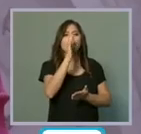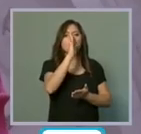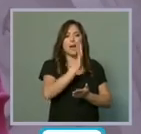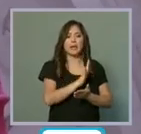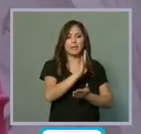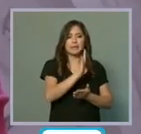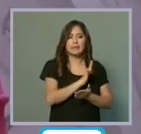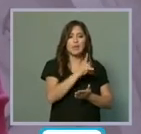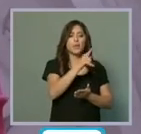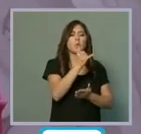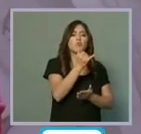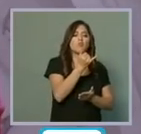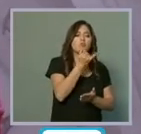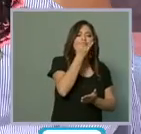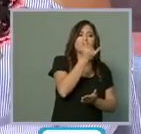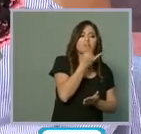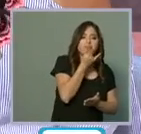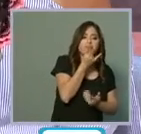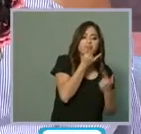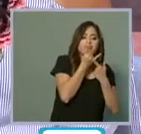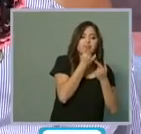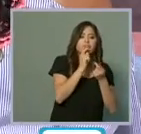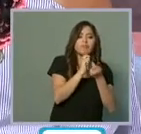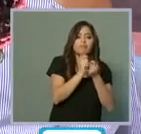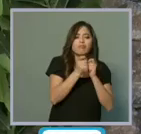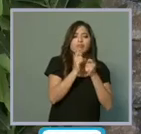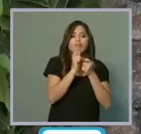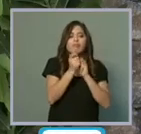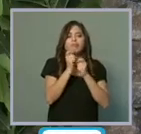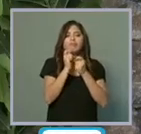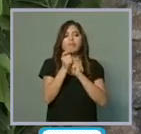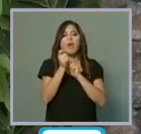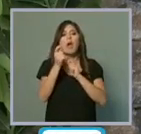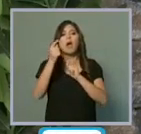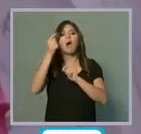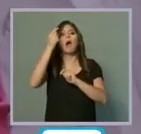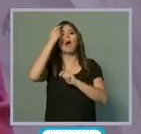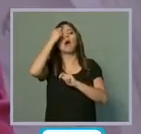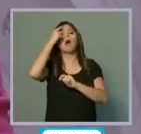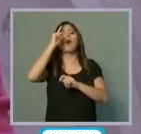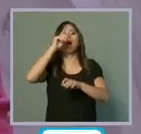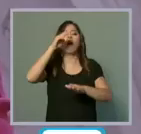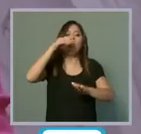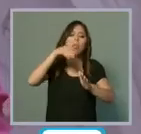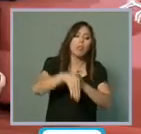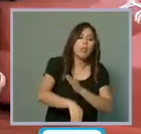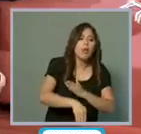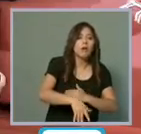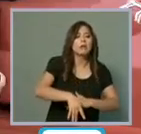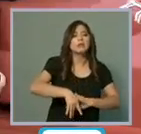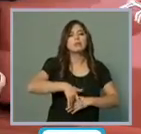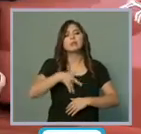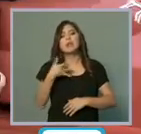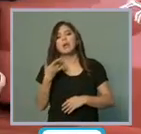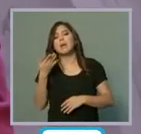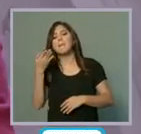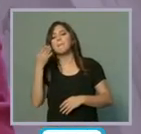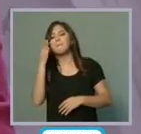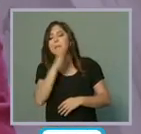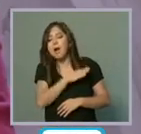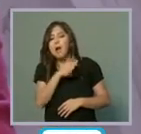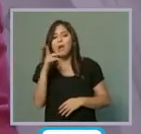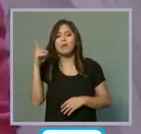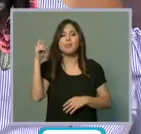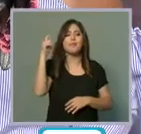sabes capitalizar, entonces este fracaso o esta experiencia de caída, de dolor, de dificultad, te lleva a